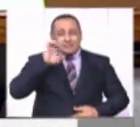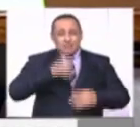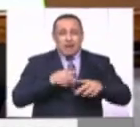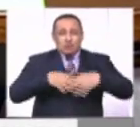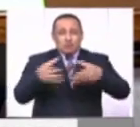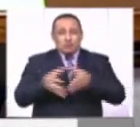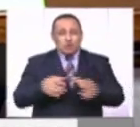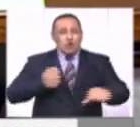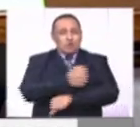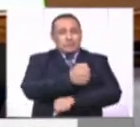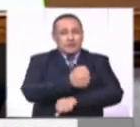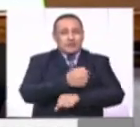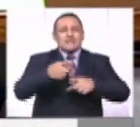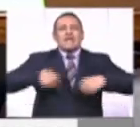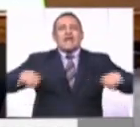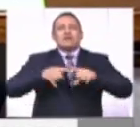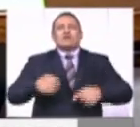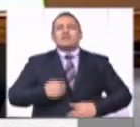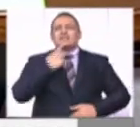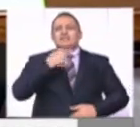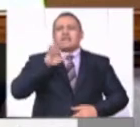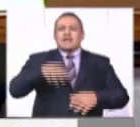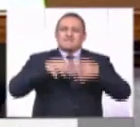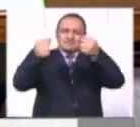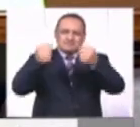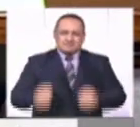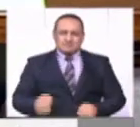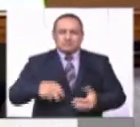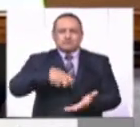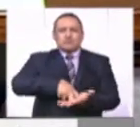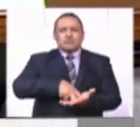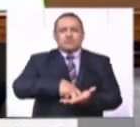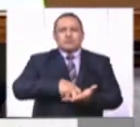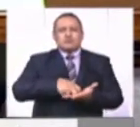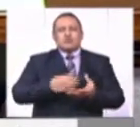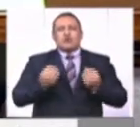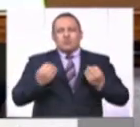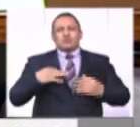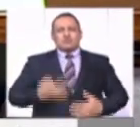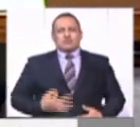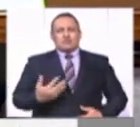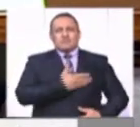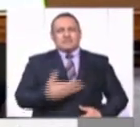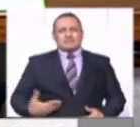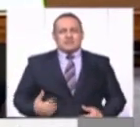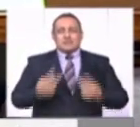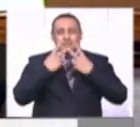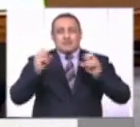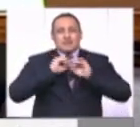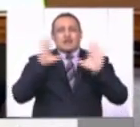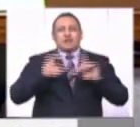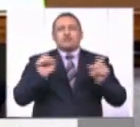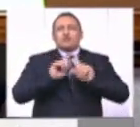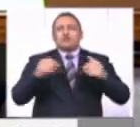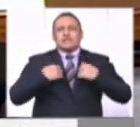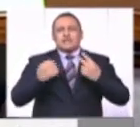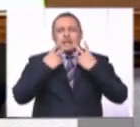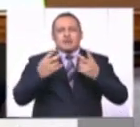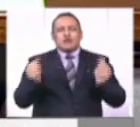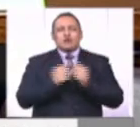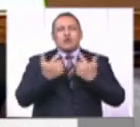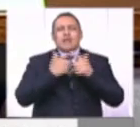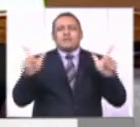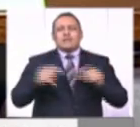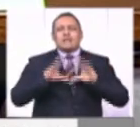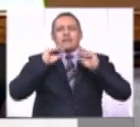golpistas y a ellos dice que hay que arrodillar losos entonces presidente yo creo que esto está clarísimo esto no tiene nada que ver con la libertad de